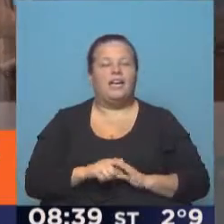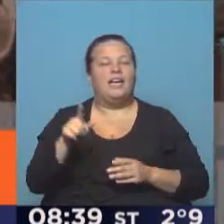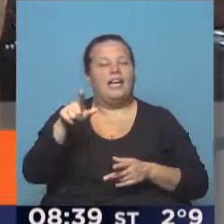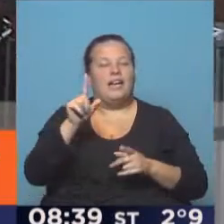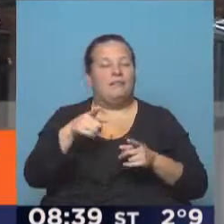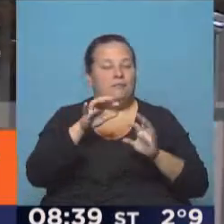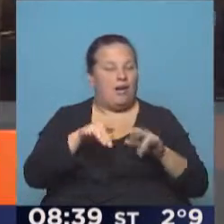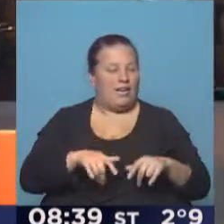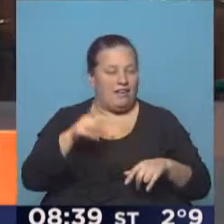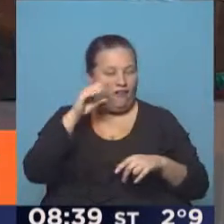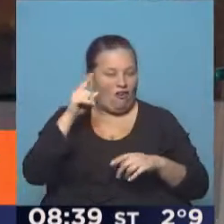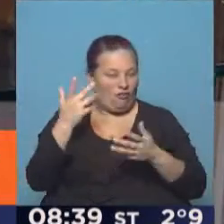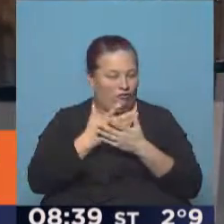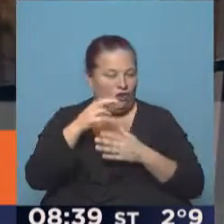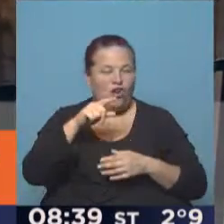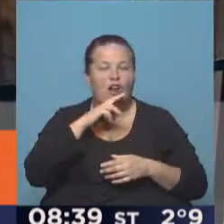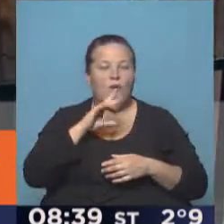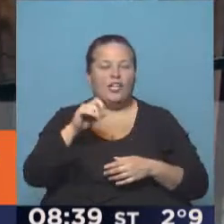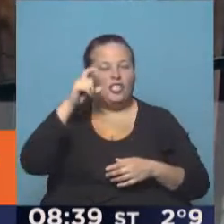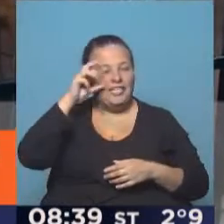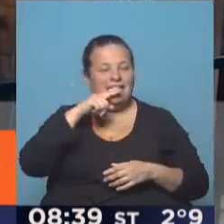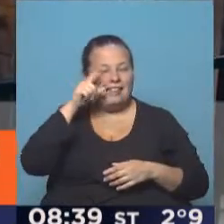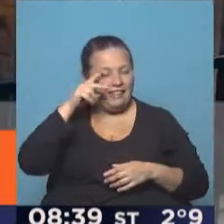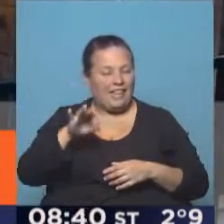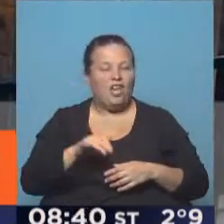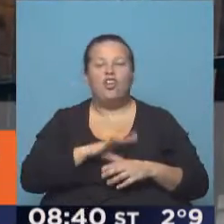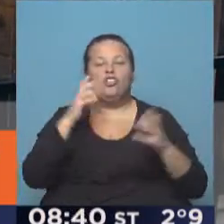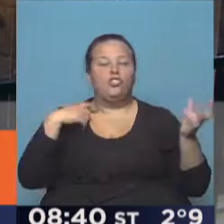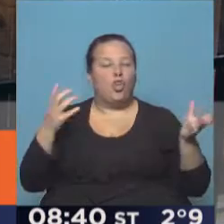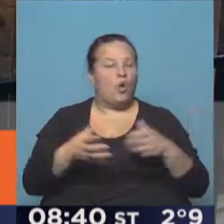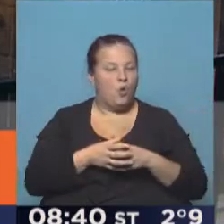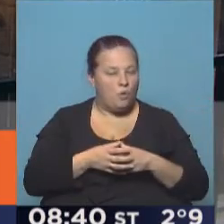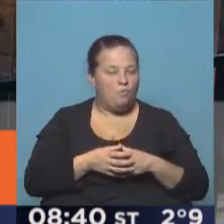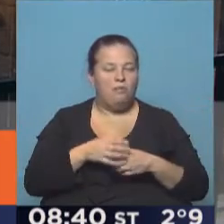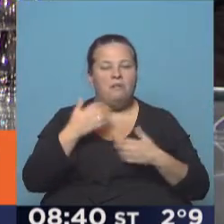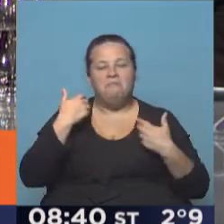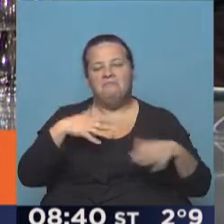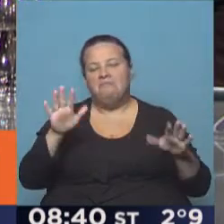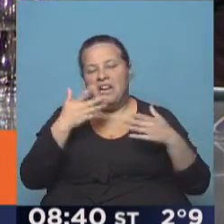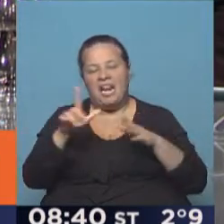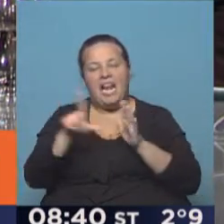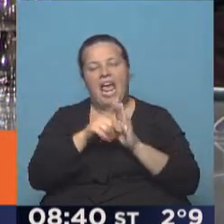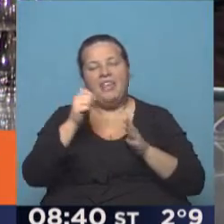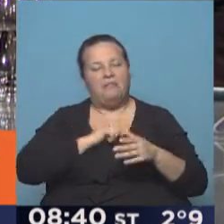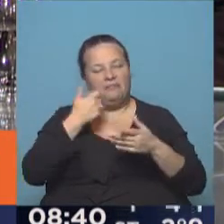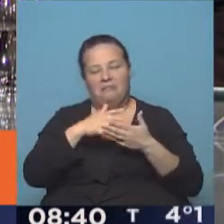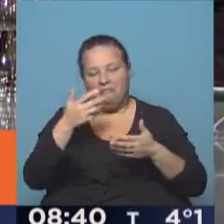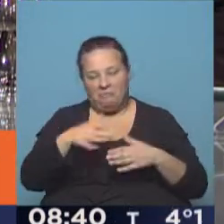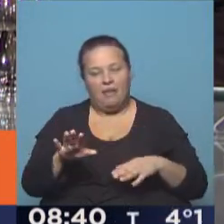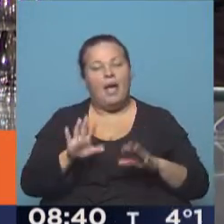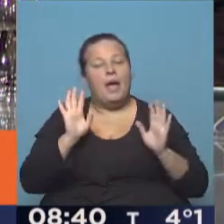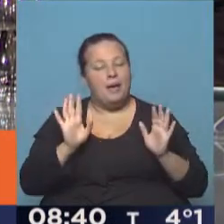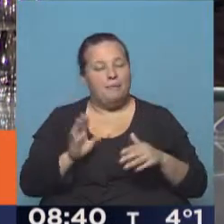de las víctimas de la noche de las corbatas, Norberto Centeno. Claro, y que todo el grupo seguía impugnando en los tribunales esa ley de la dictadura.